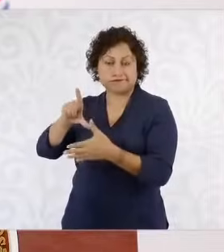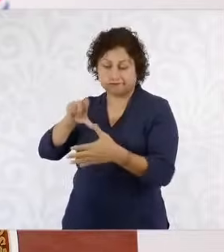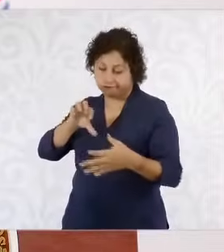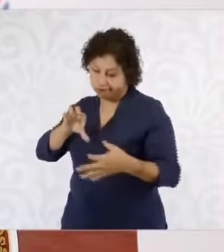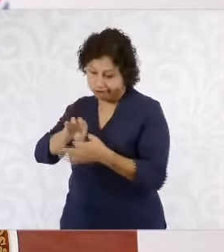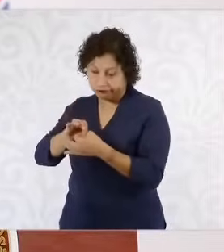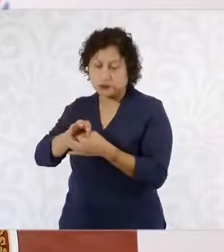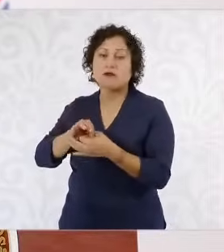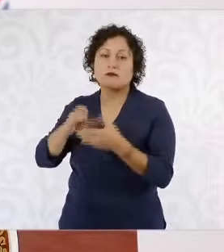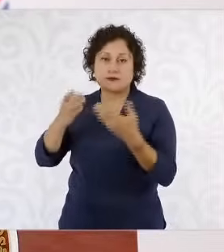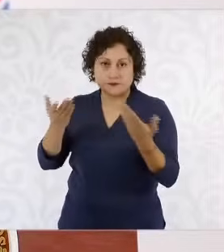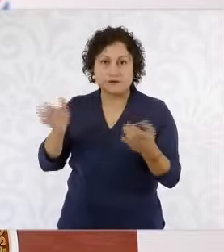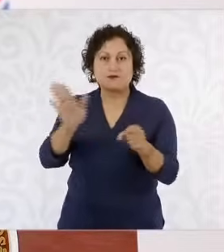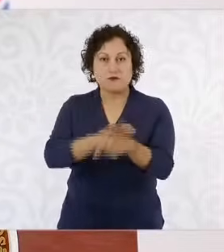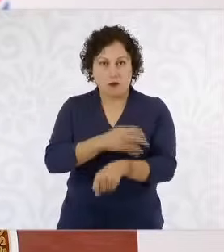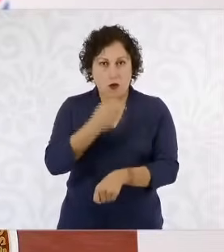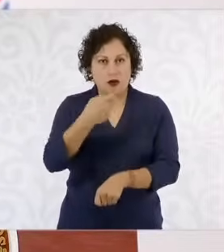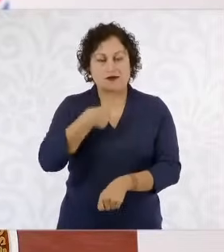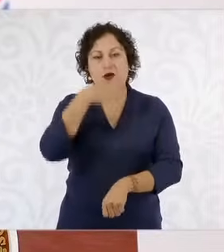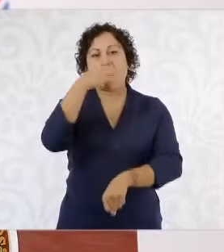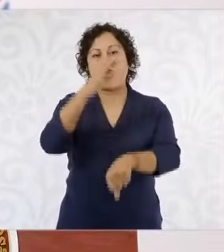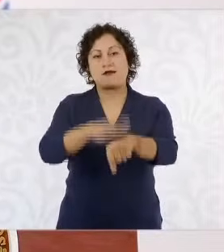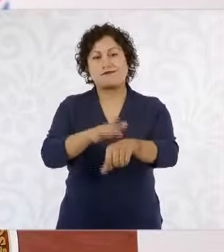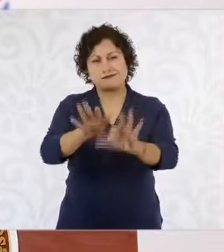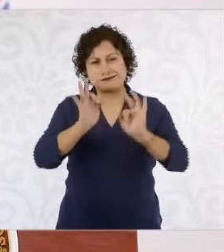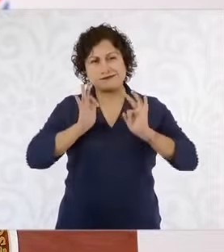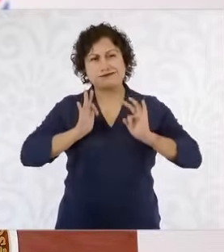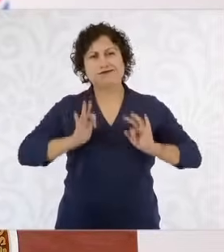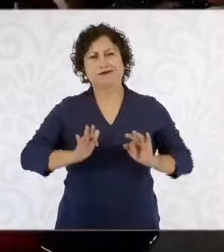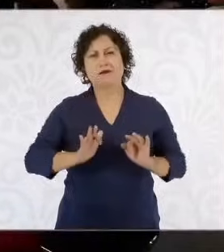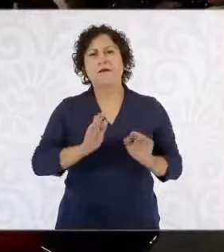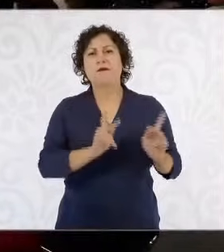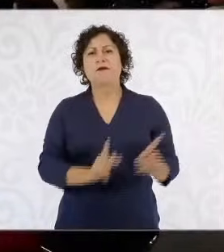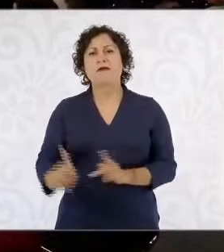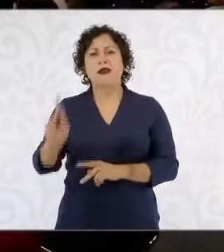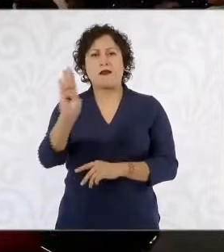les digo que hay un Plan México. Muy bien, presidenta, muchas gracias. En el